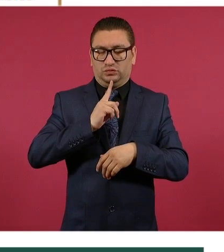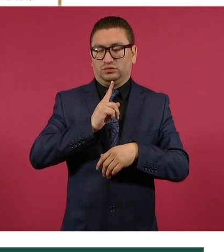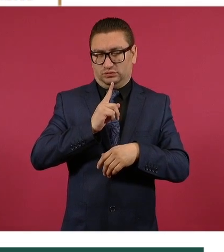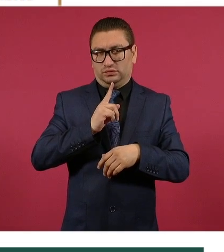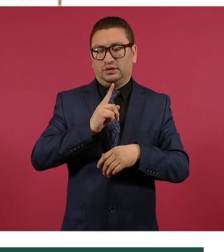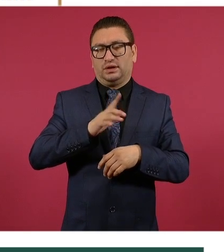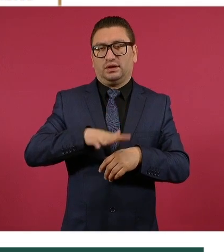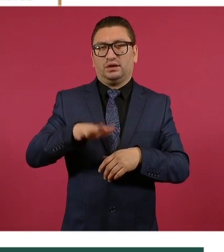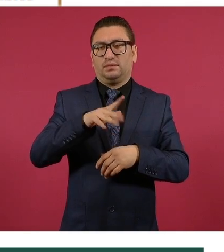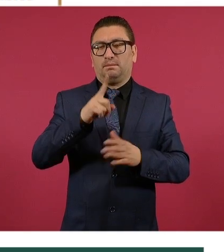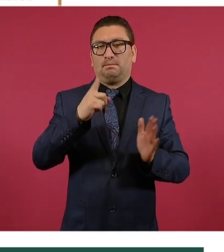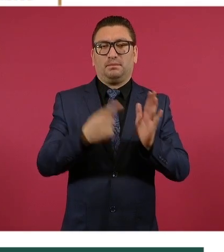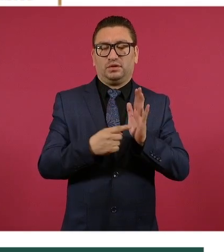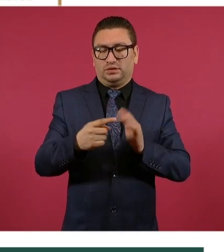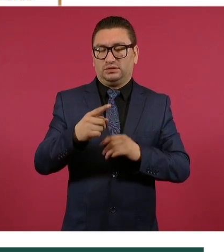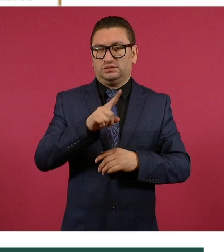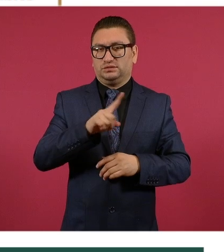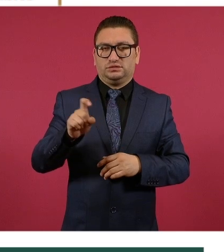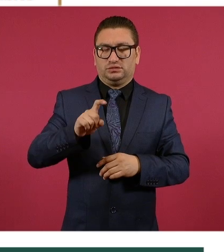se han contratado a